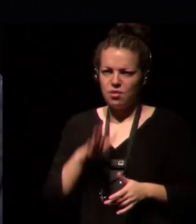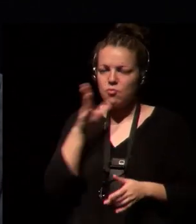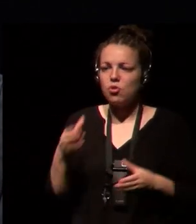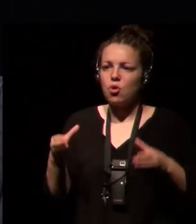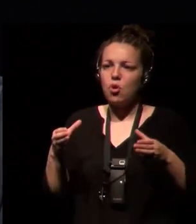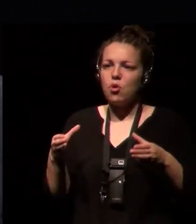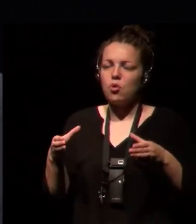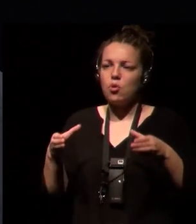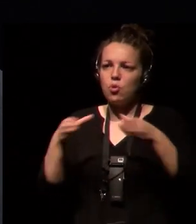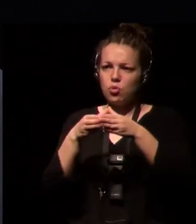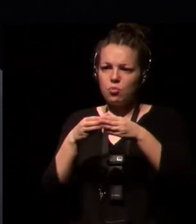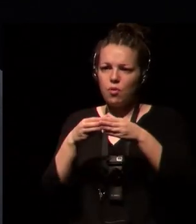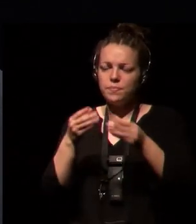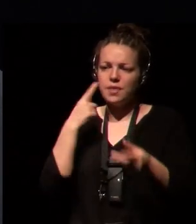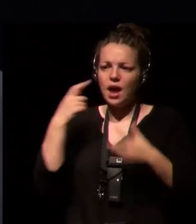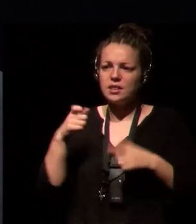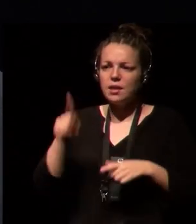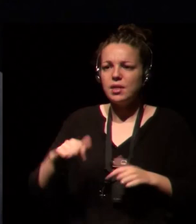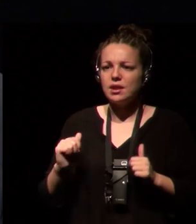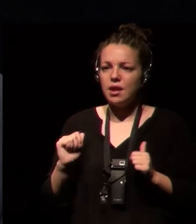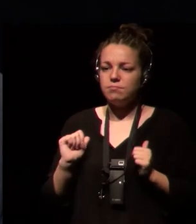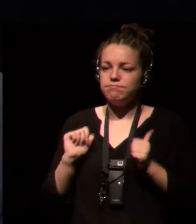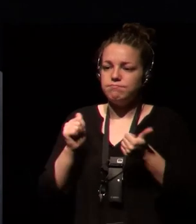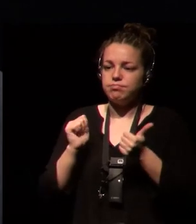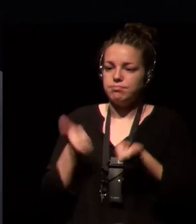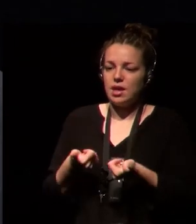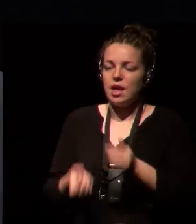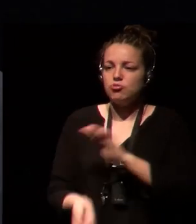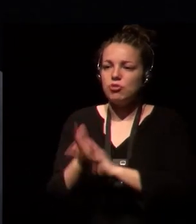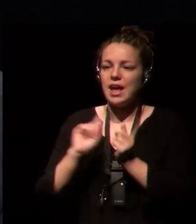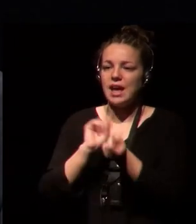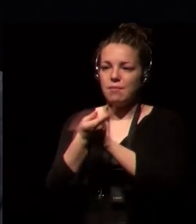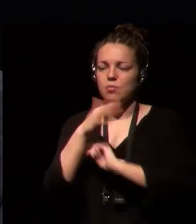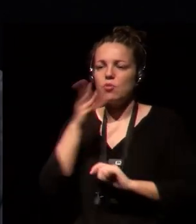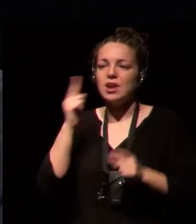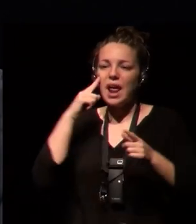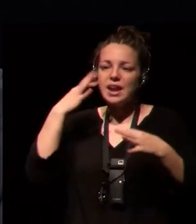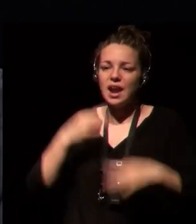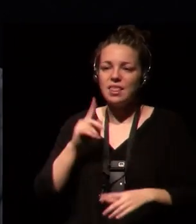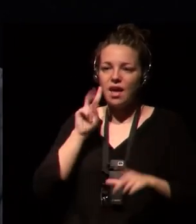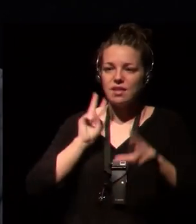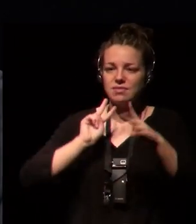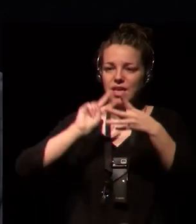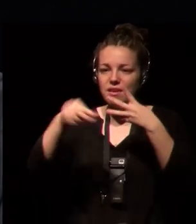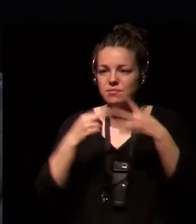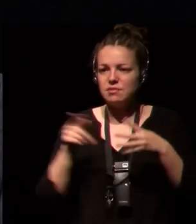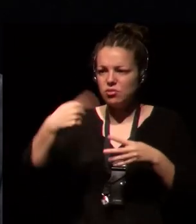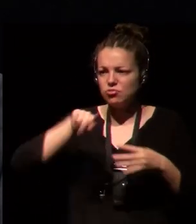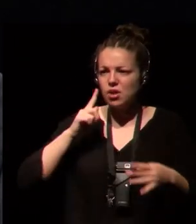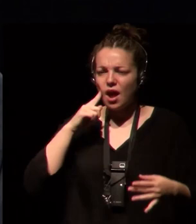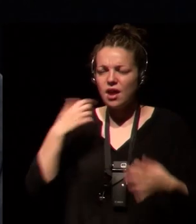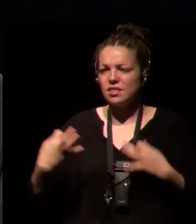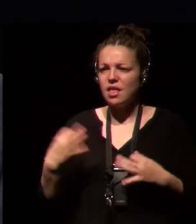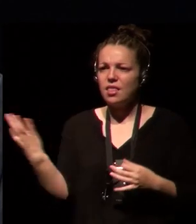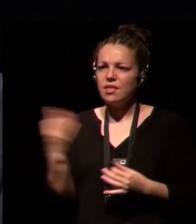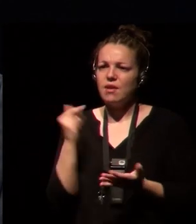es un and we as de una artists realidad need to invisible, keep thinking que creatively como artistas, about invisibility. Que de forma constante. Que we don't know their